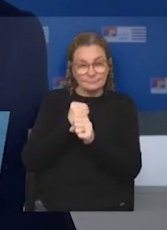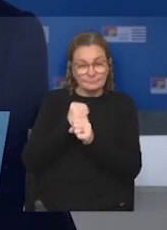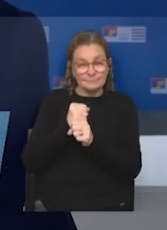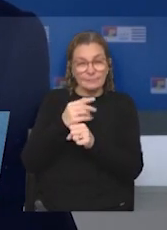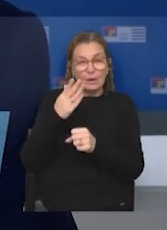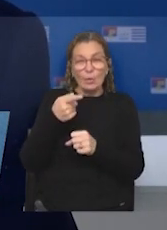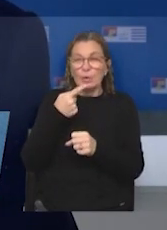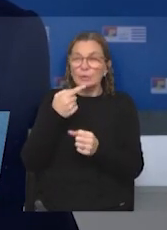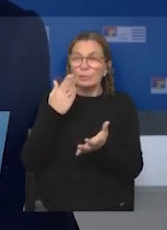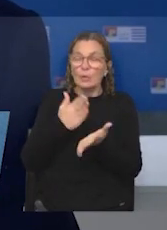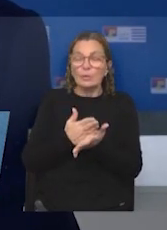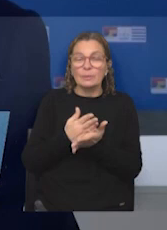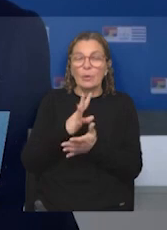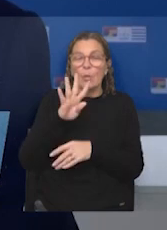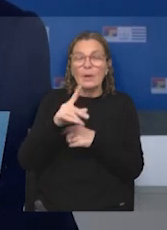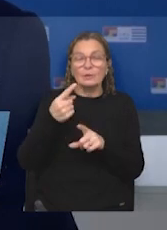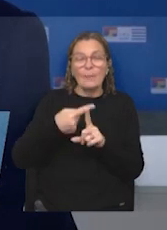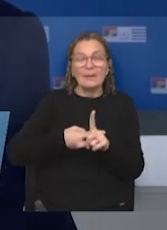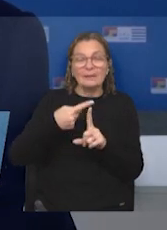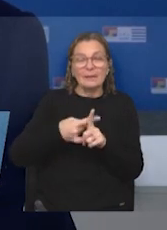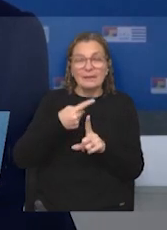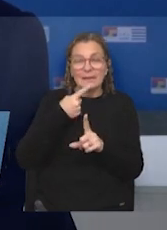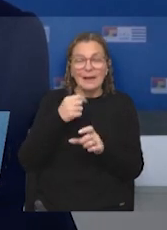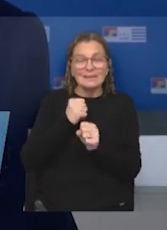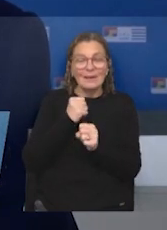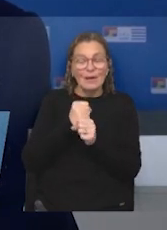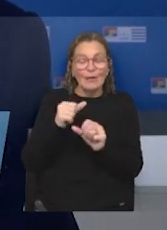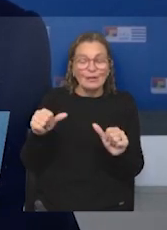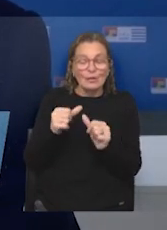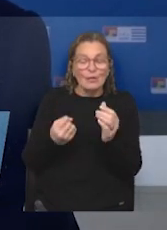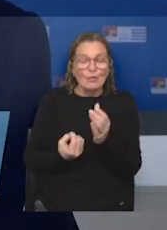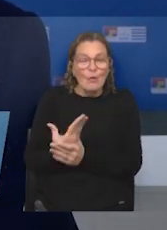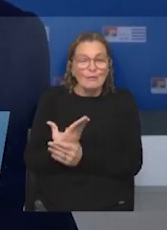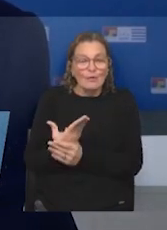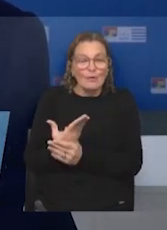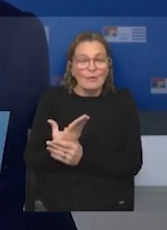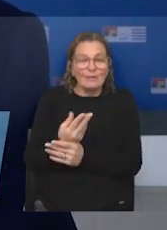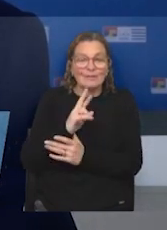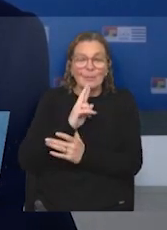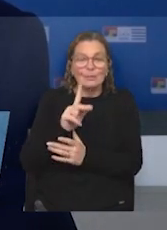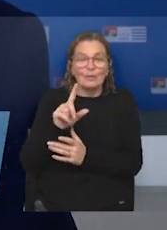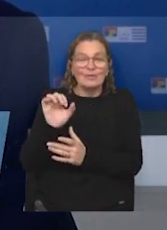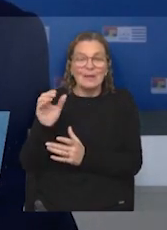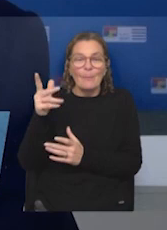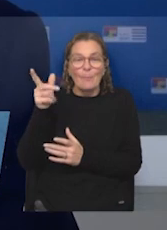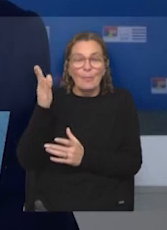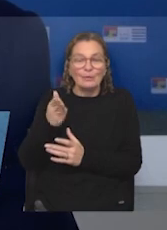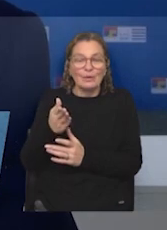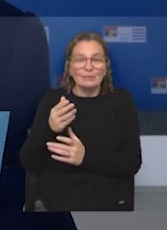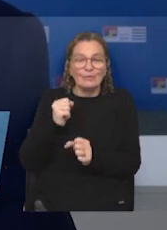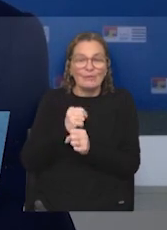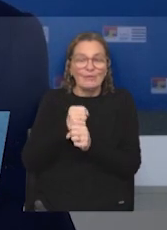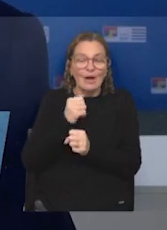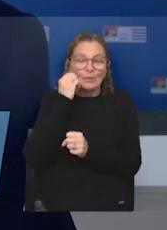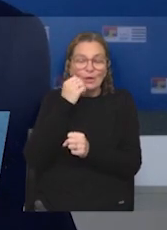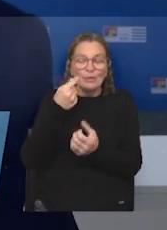incapié que en los últimos 4 meses el empleo que Se generó eh responde un 100% de informalidad Cómo cómo